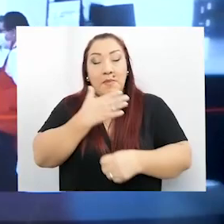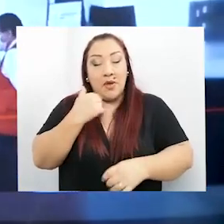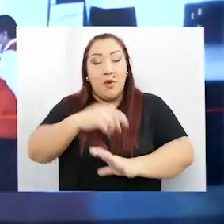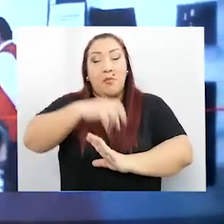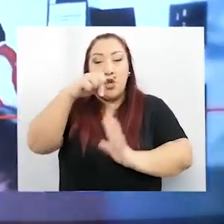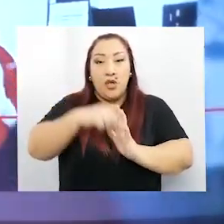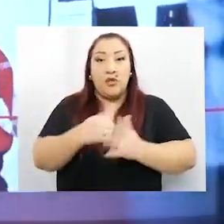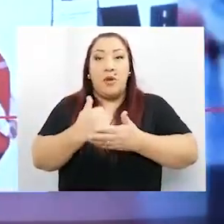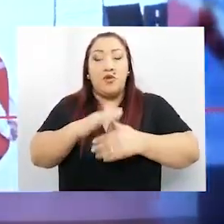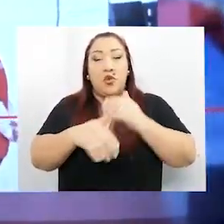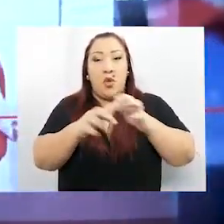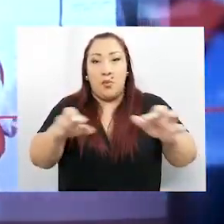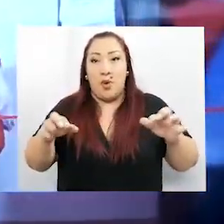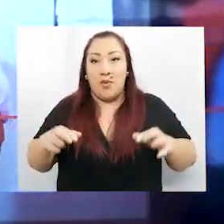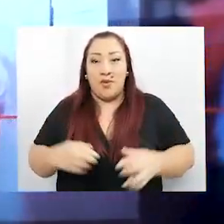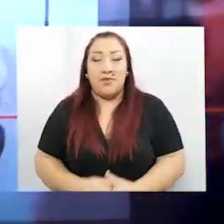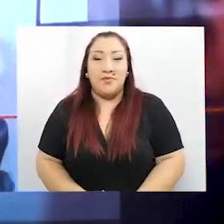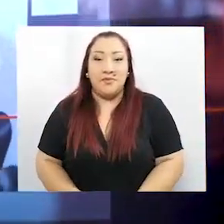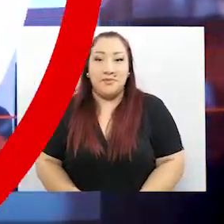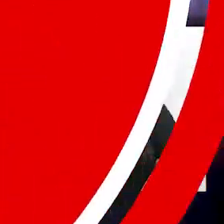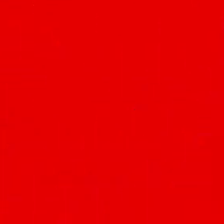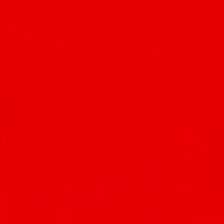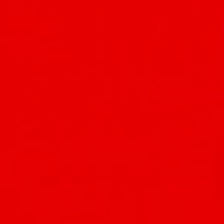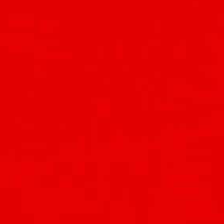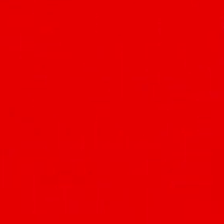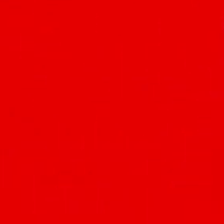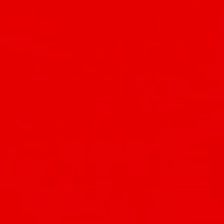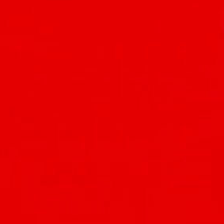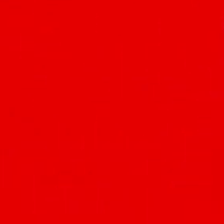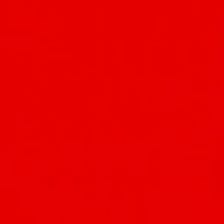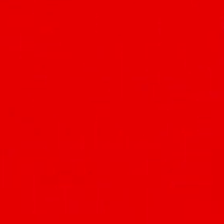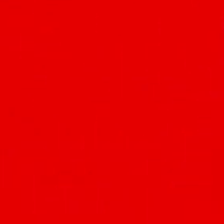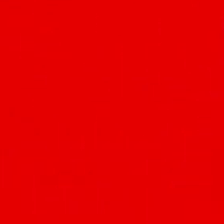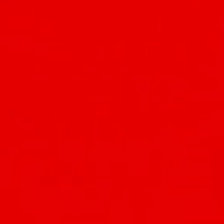efectivizar las obras que benefician a la población.